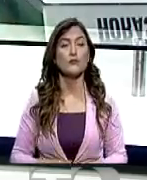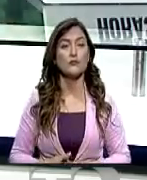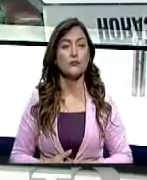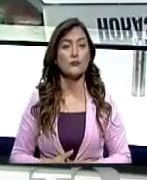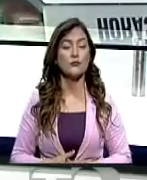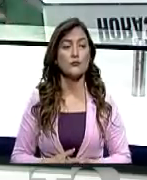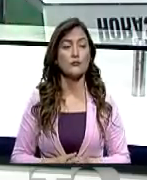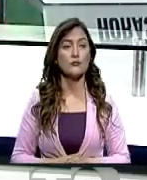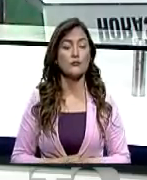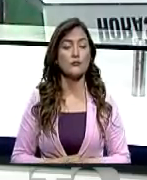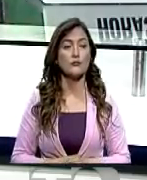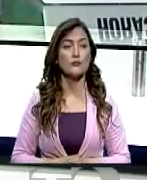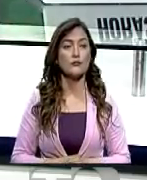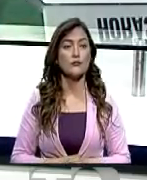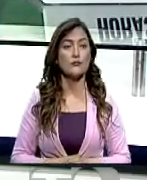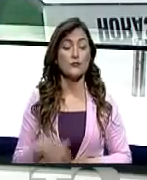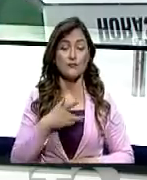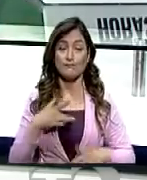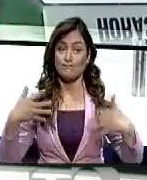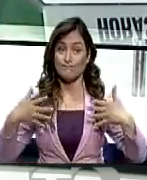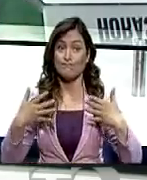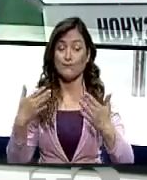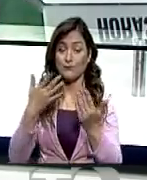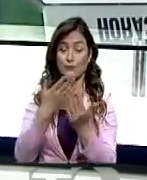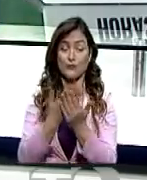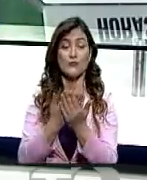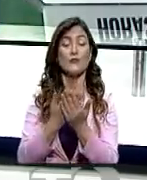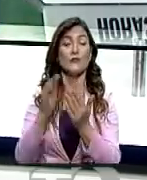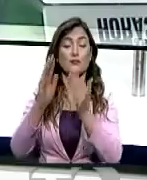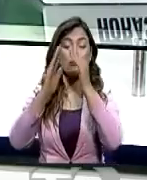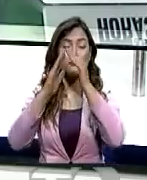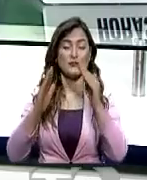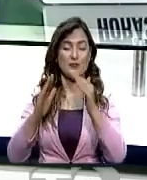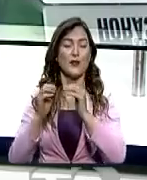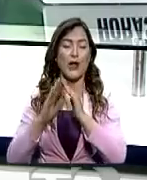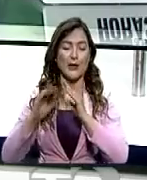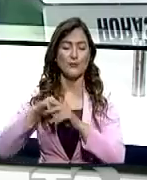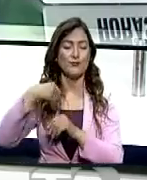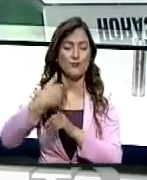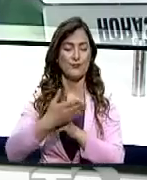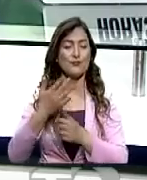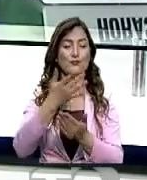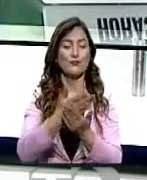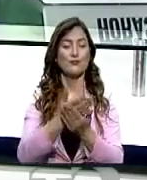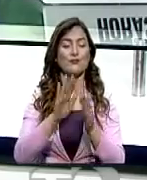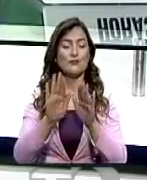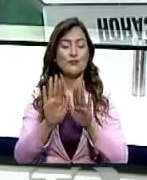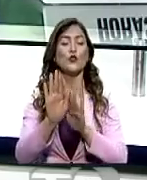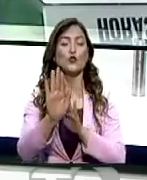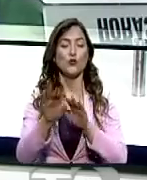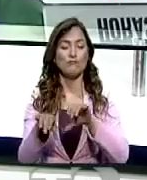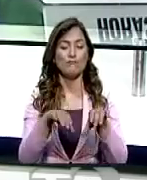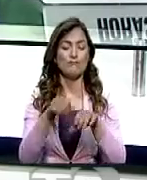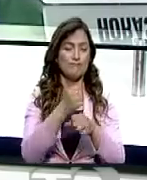salgan con tiempo de casa para que lleguen puntuales a su lugar de destino. En las últimas semanas o en los últimos días se